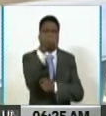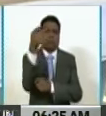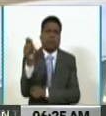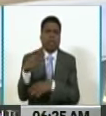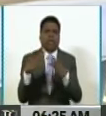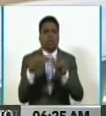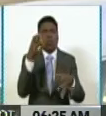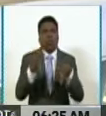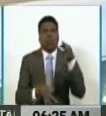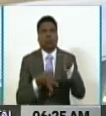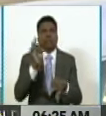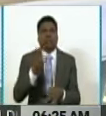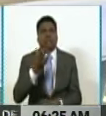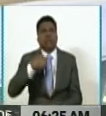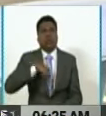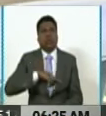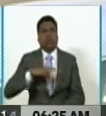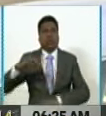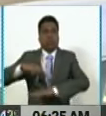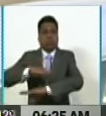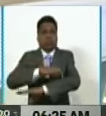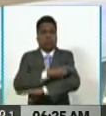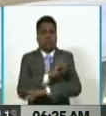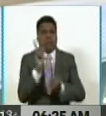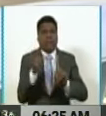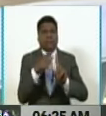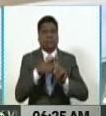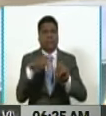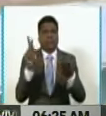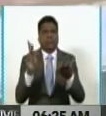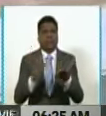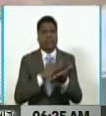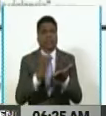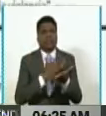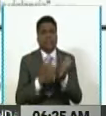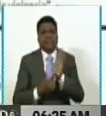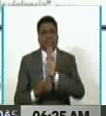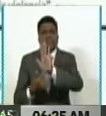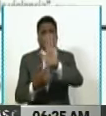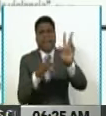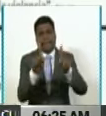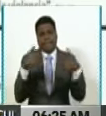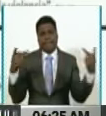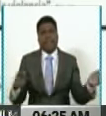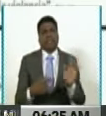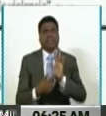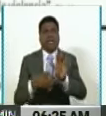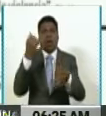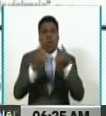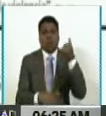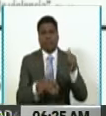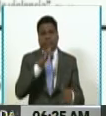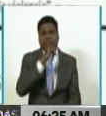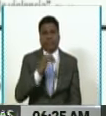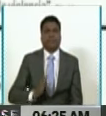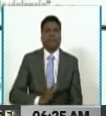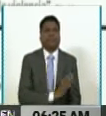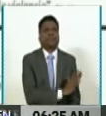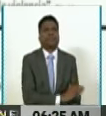Nosotros teníamos el recorrido de los principales periódicos a nivel nacional. Vamos a ver con últimas noticias. Les contábamos el titular